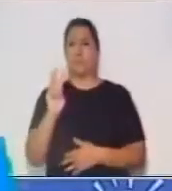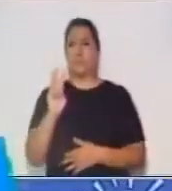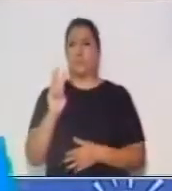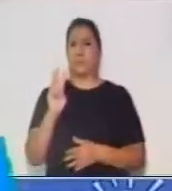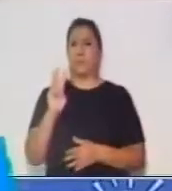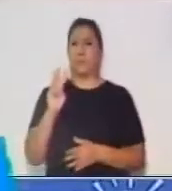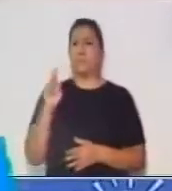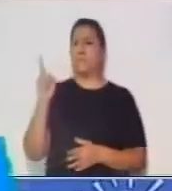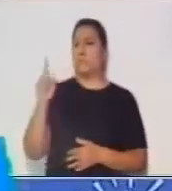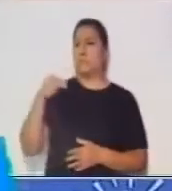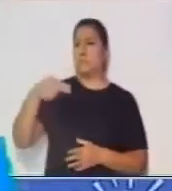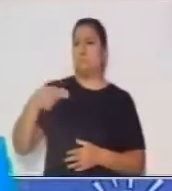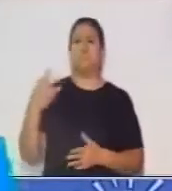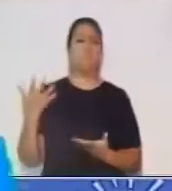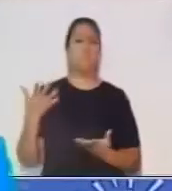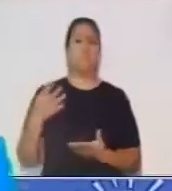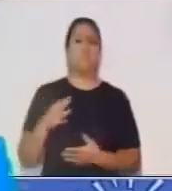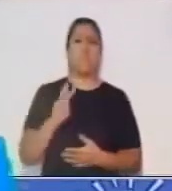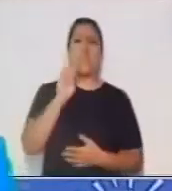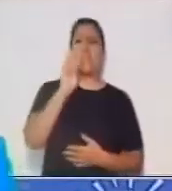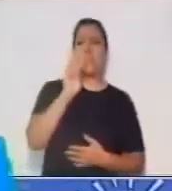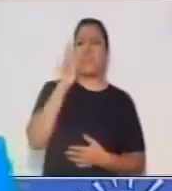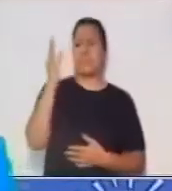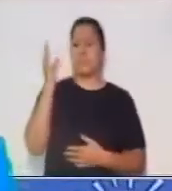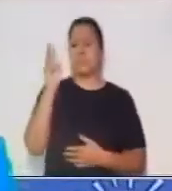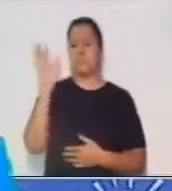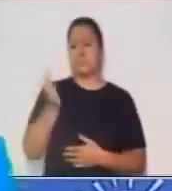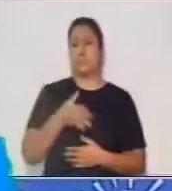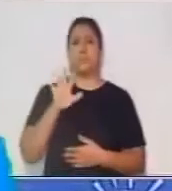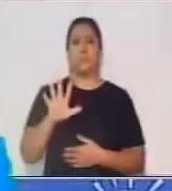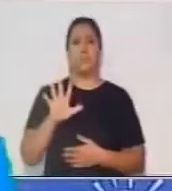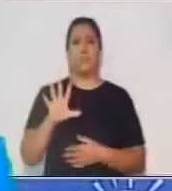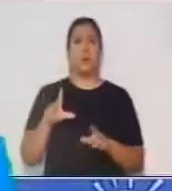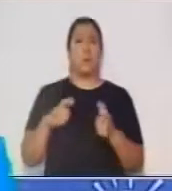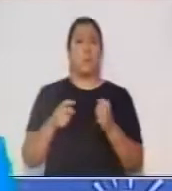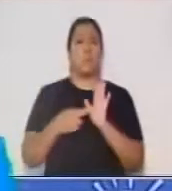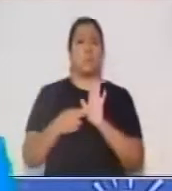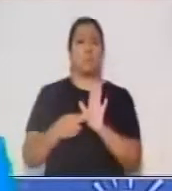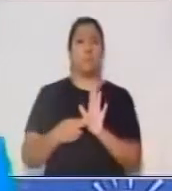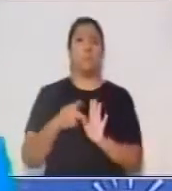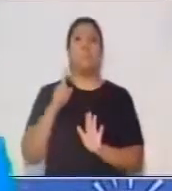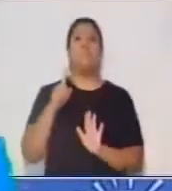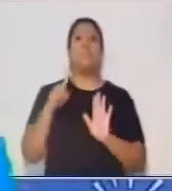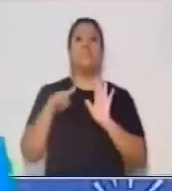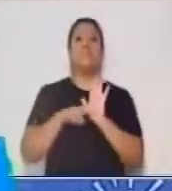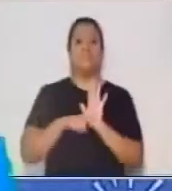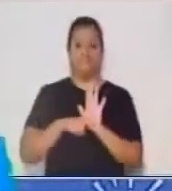¿A ti si te gana algo eres hombre muerto? Claro, está bueno.